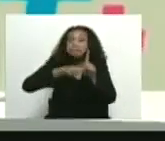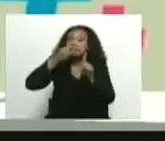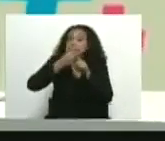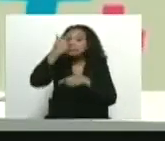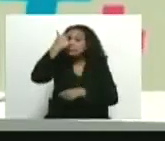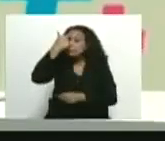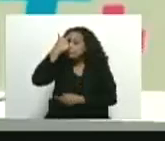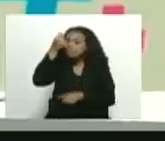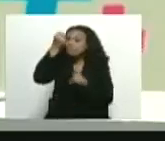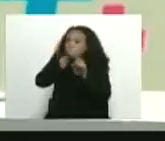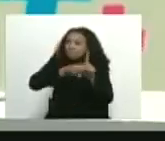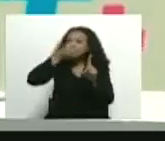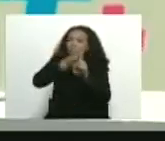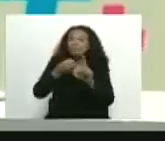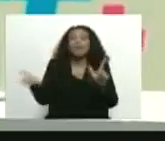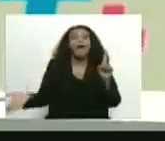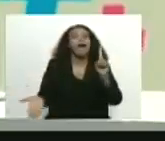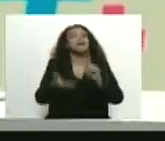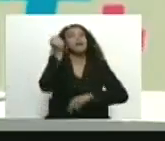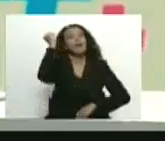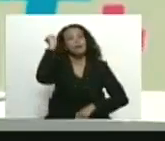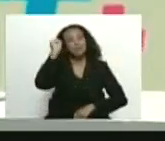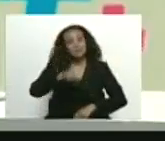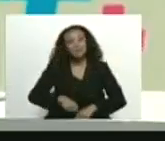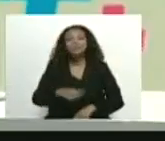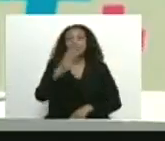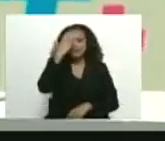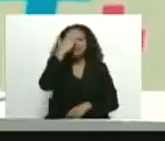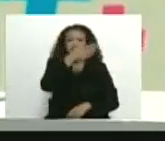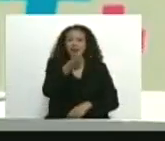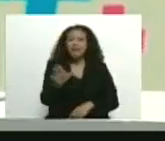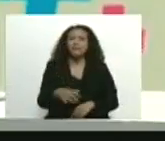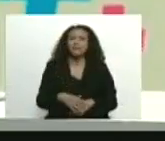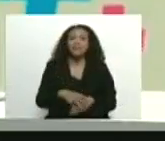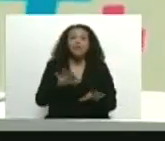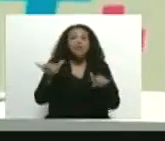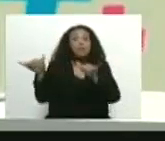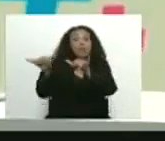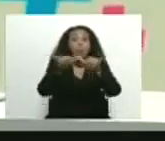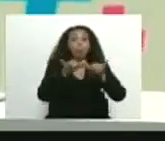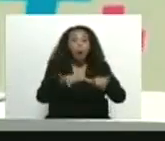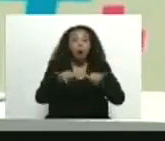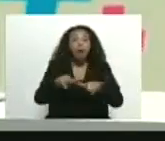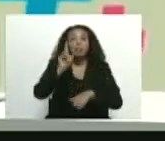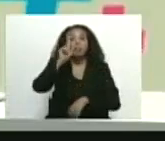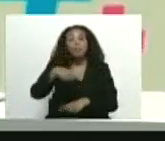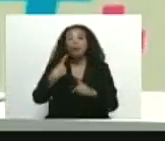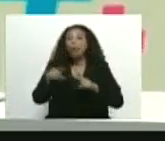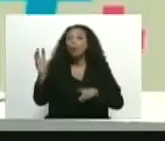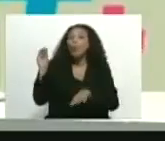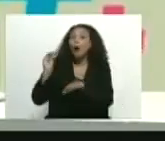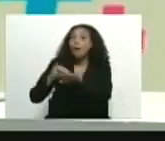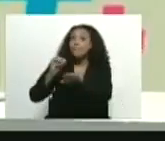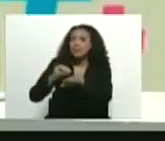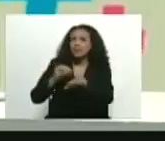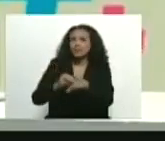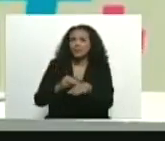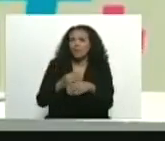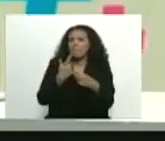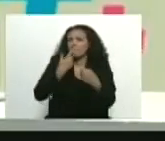en algo, lo logramos. Ustedes saben. Igualmente anuncié algo